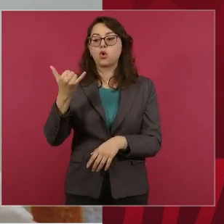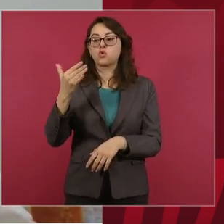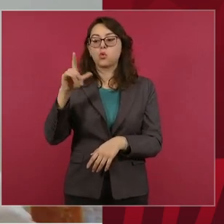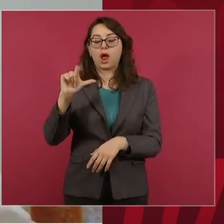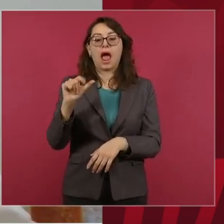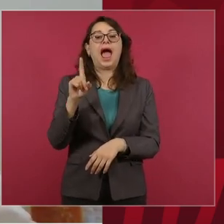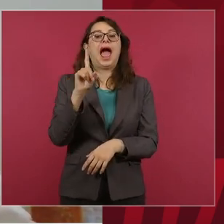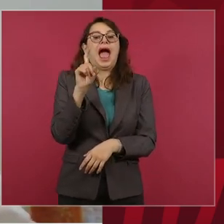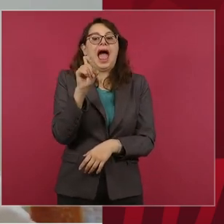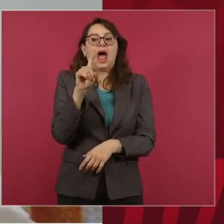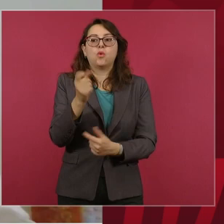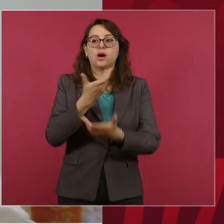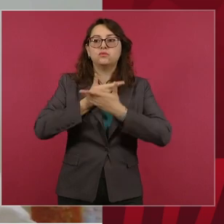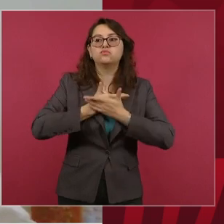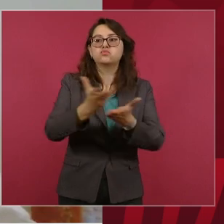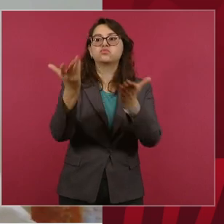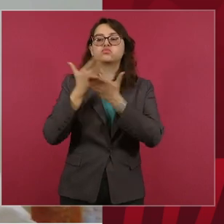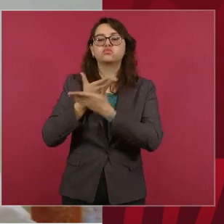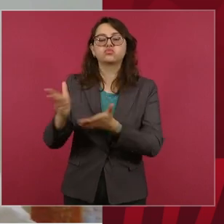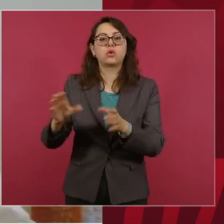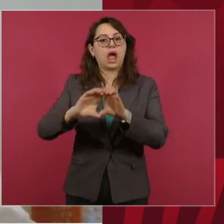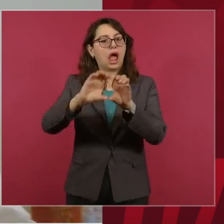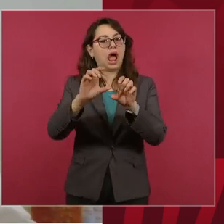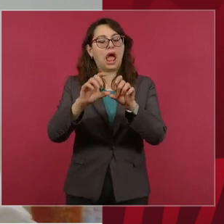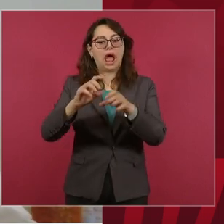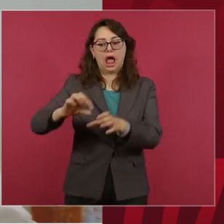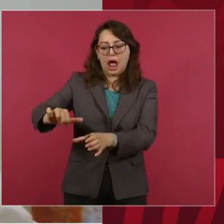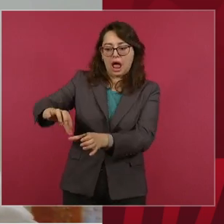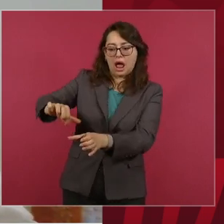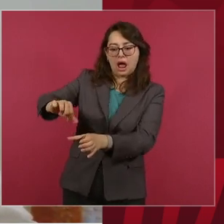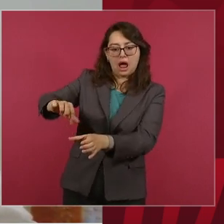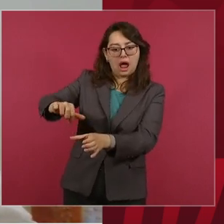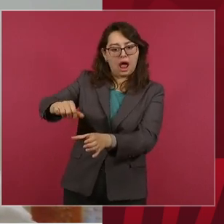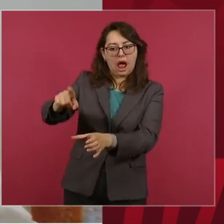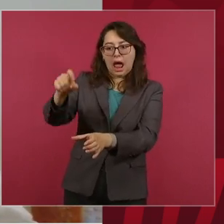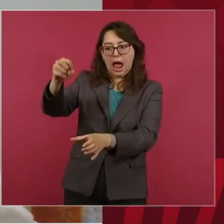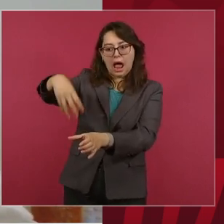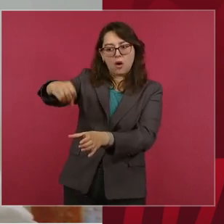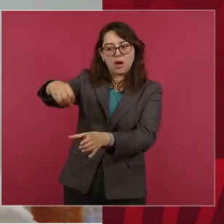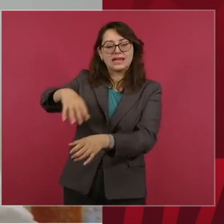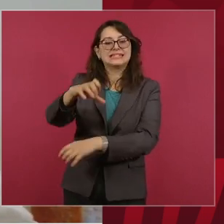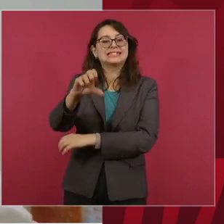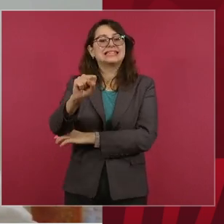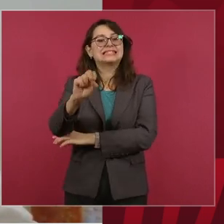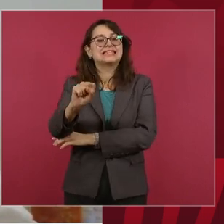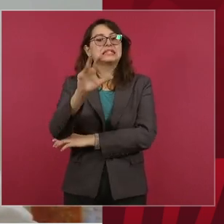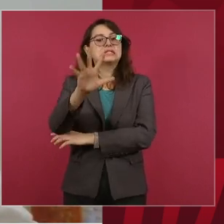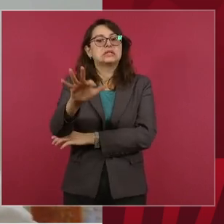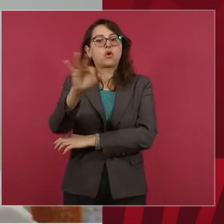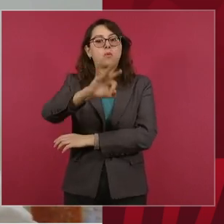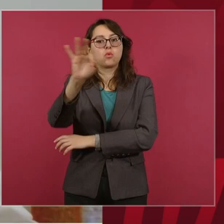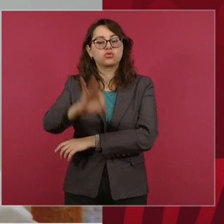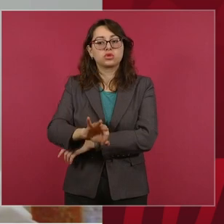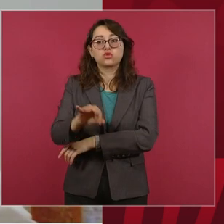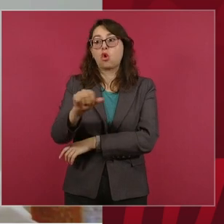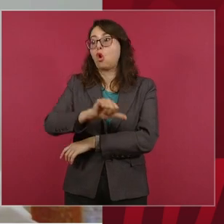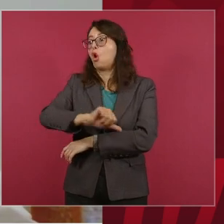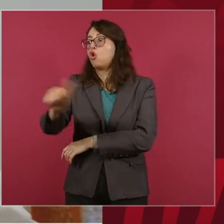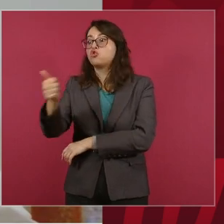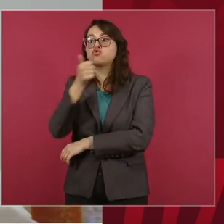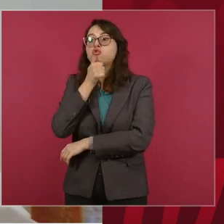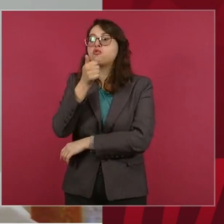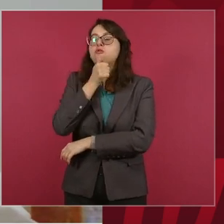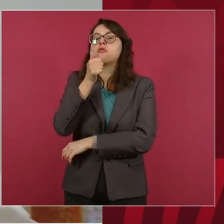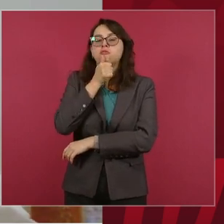65%. El resto se está atendiendo a través de las plantas